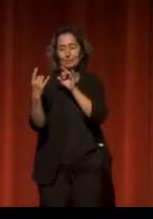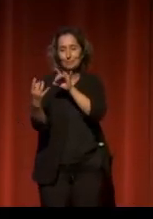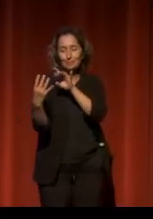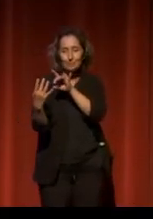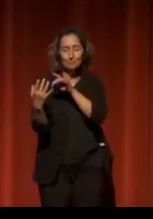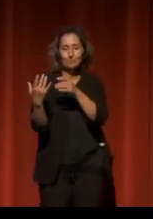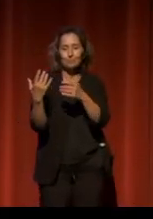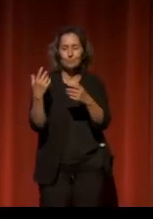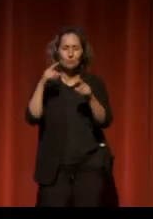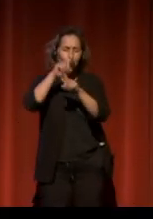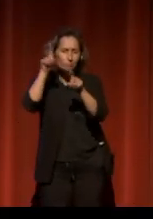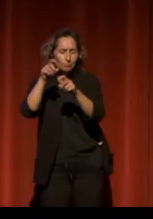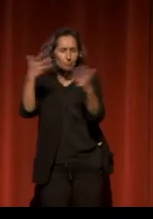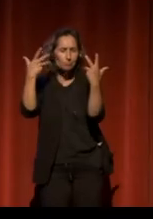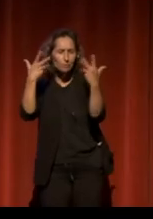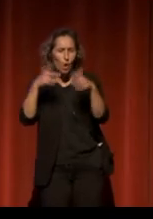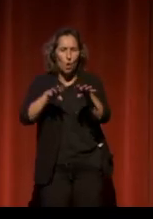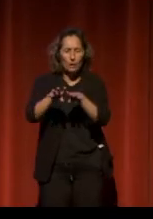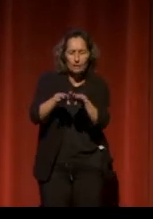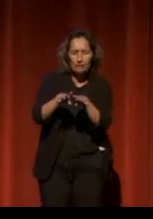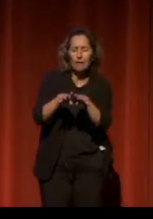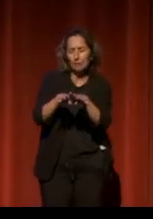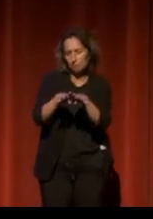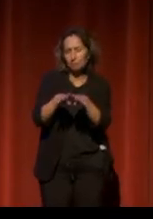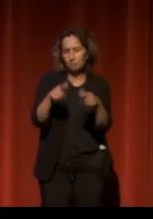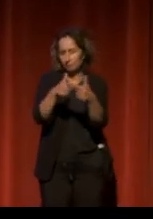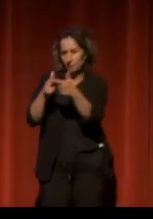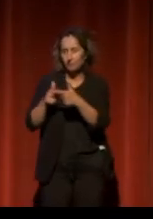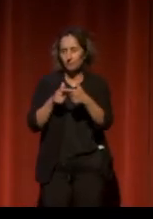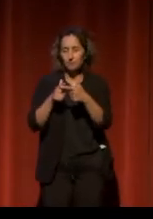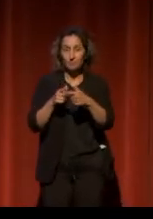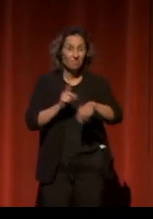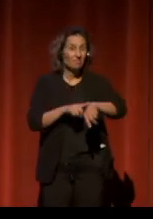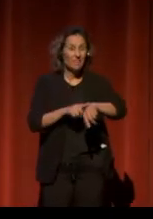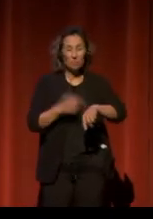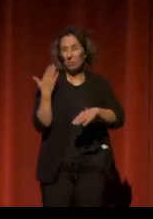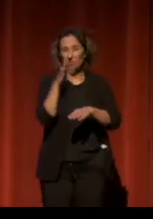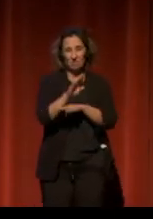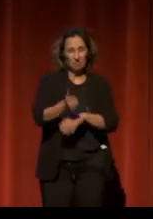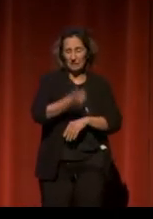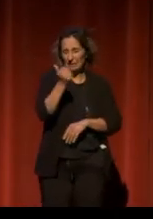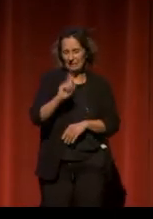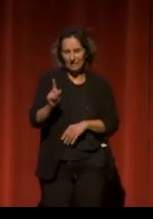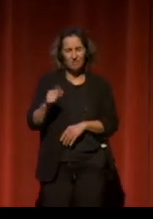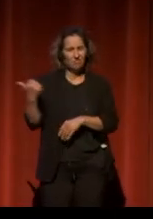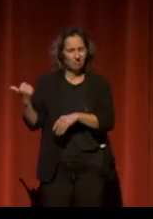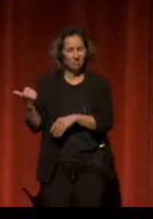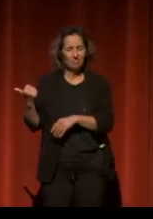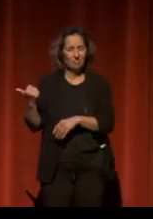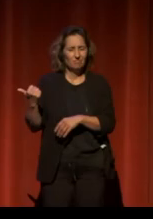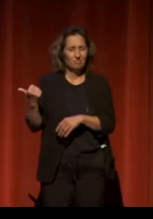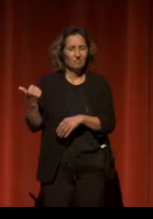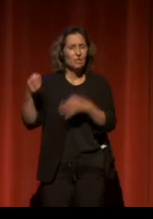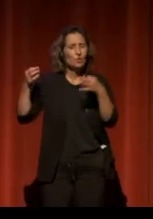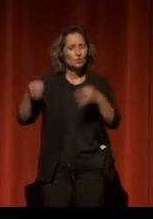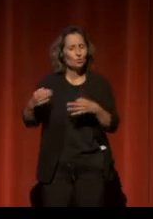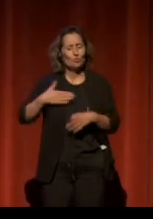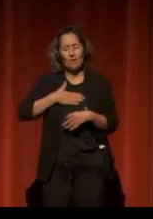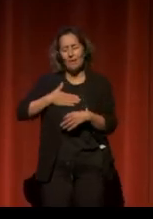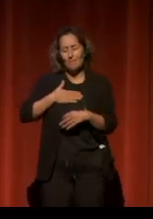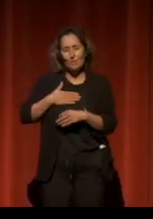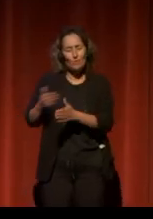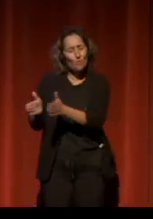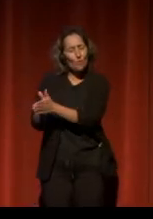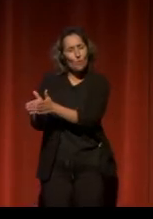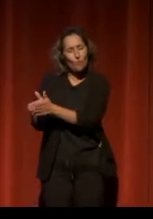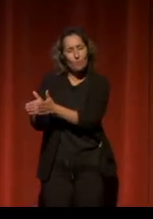sugerencias preguntas o críticas e no voy a emplear mucho más tiempo en presentarme pero seguro que lo han hecho con mucha amabilidad mis